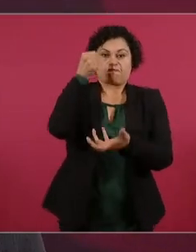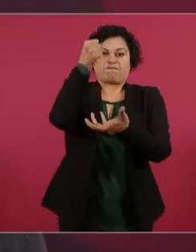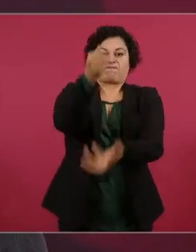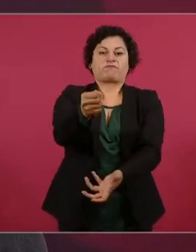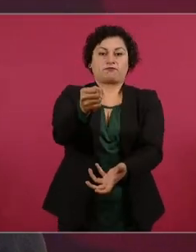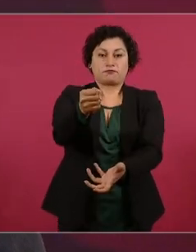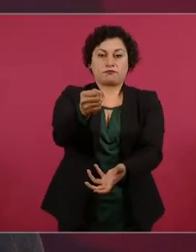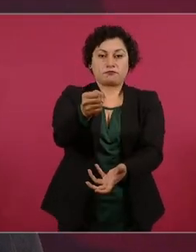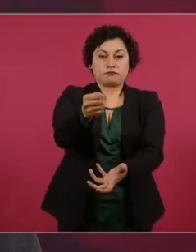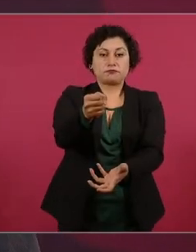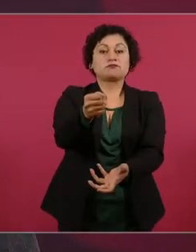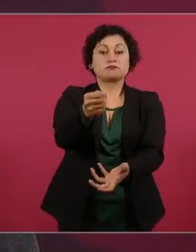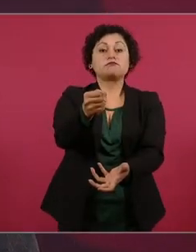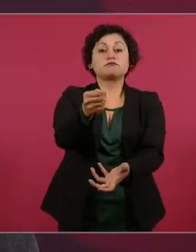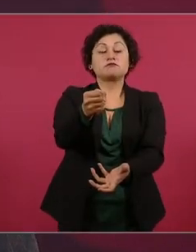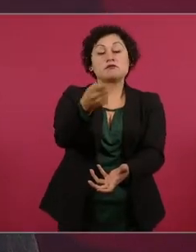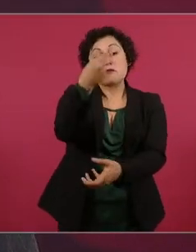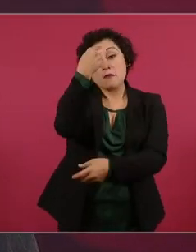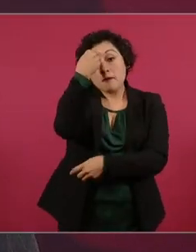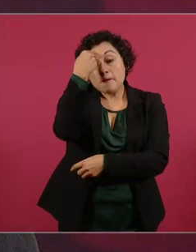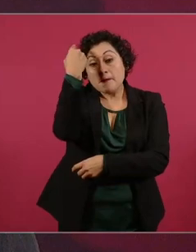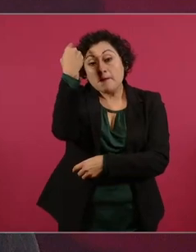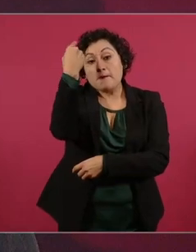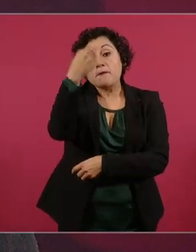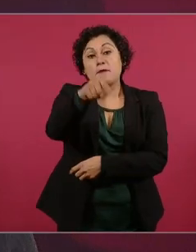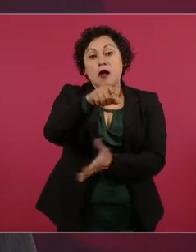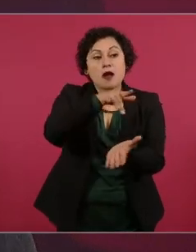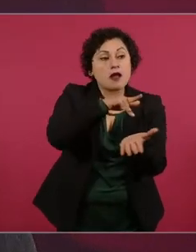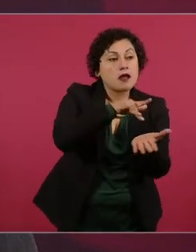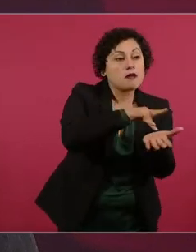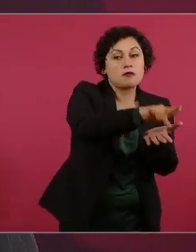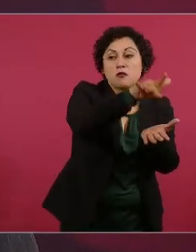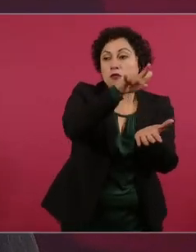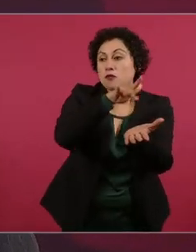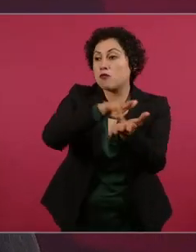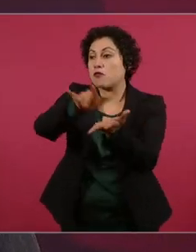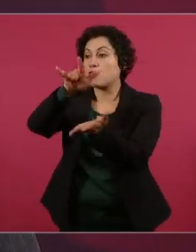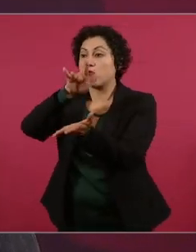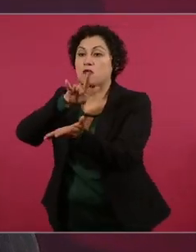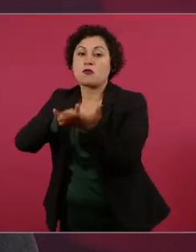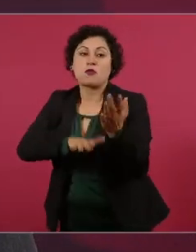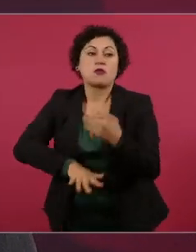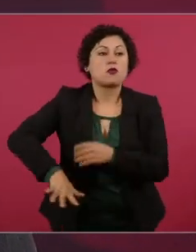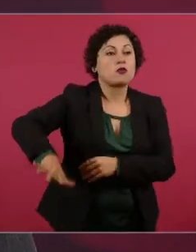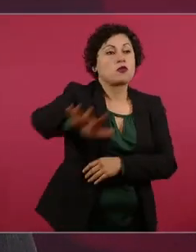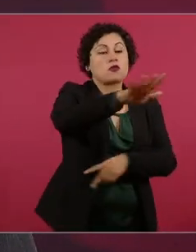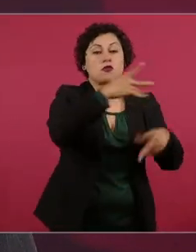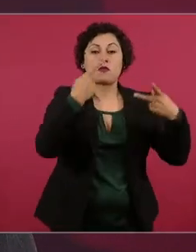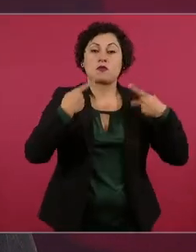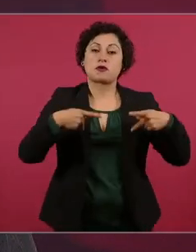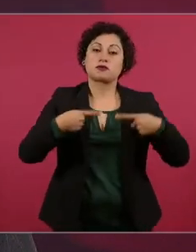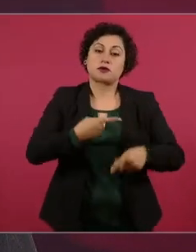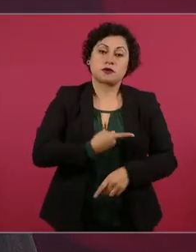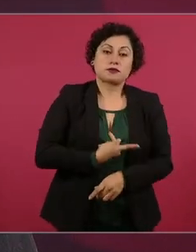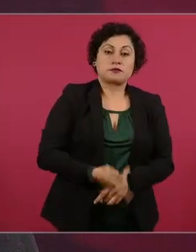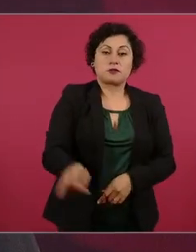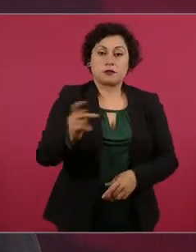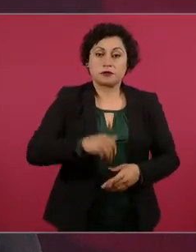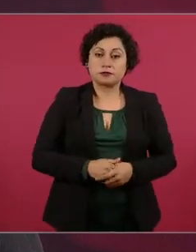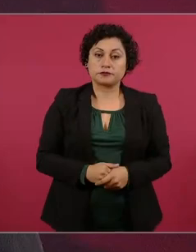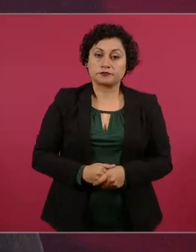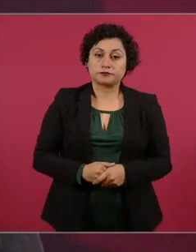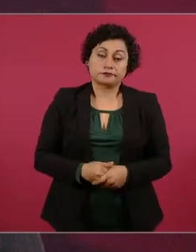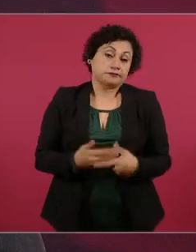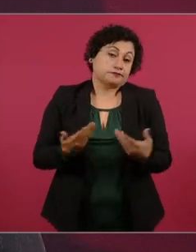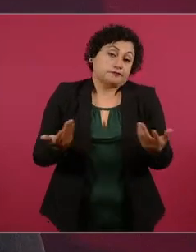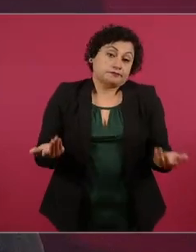se ha destinado a apoyar al pueblo de México, sobre todo a los más necesitados. Y